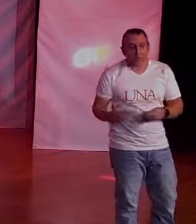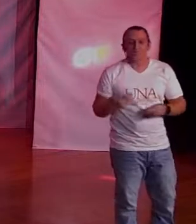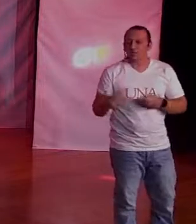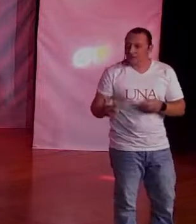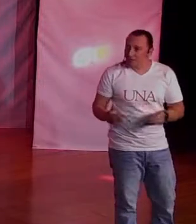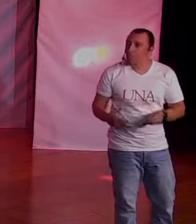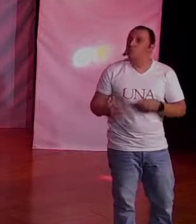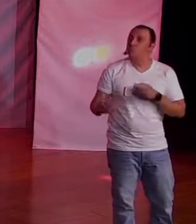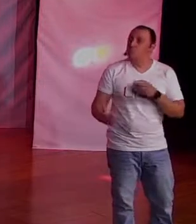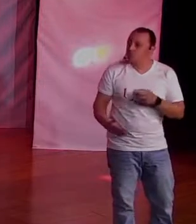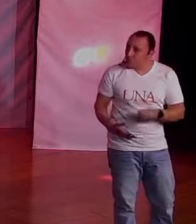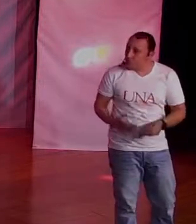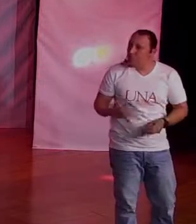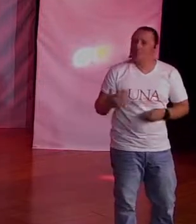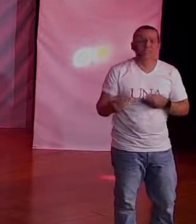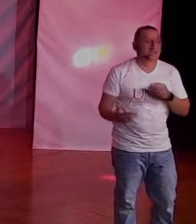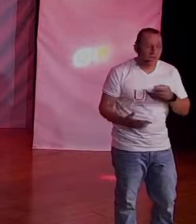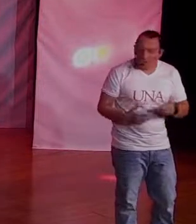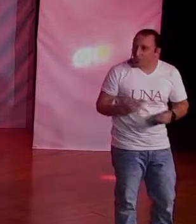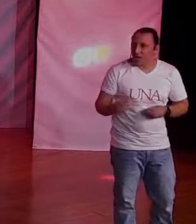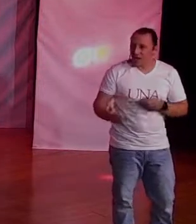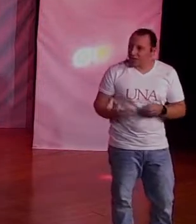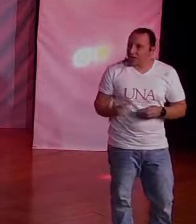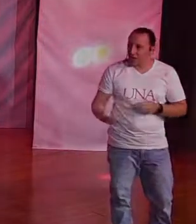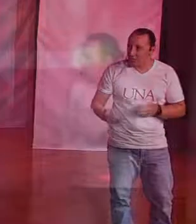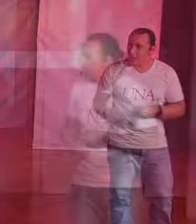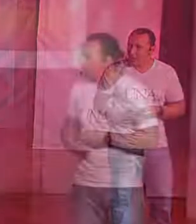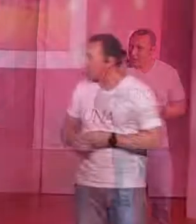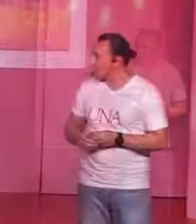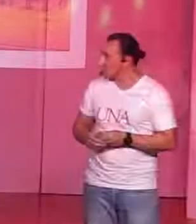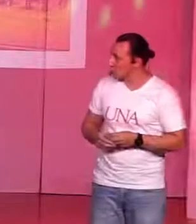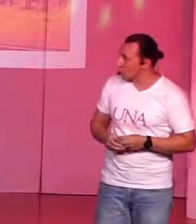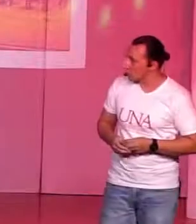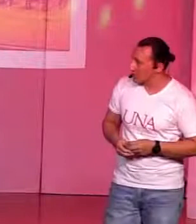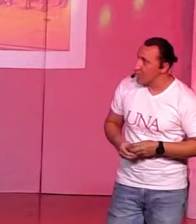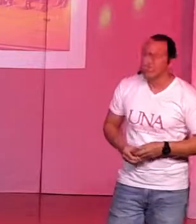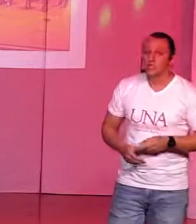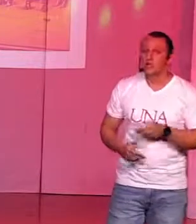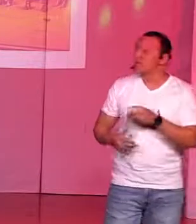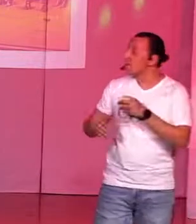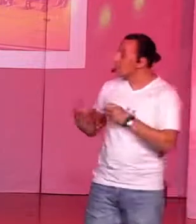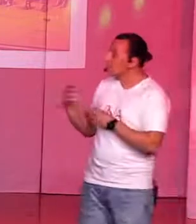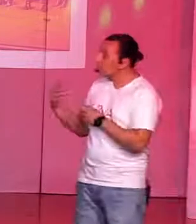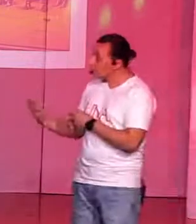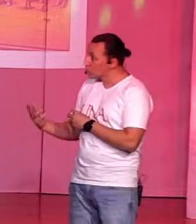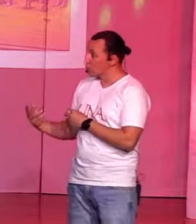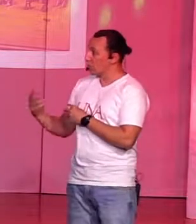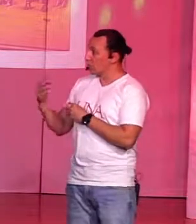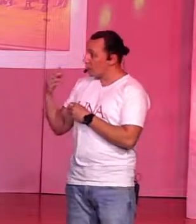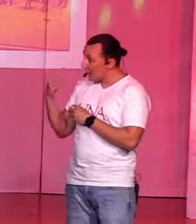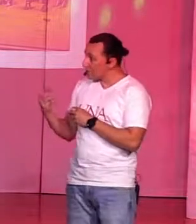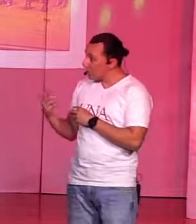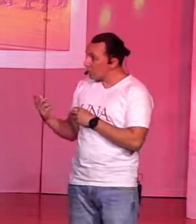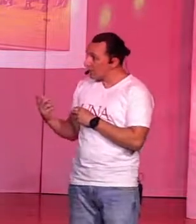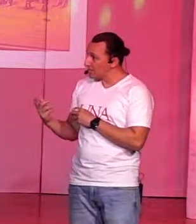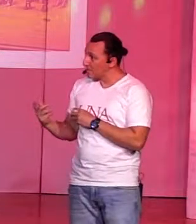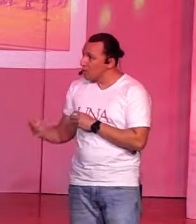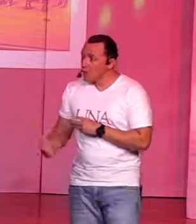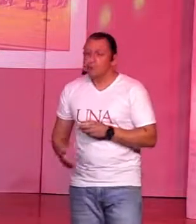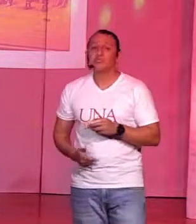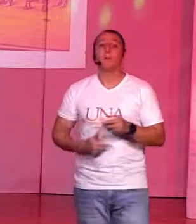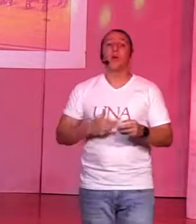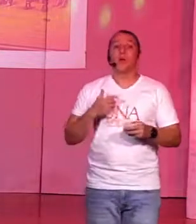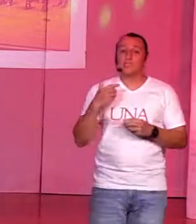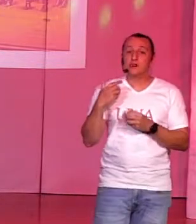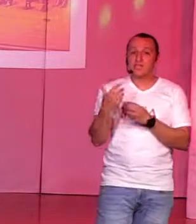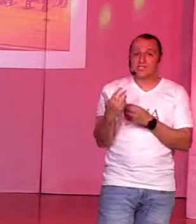hay personas que pierden cursos porque son muy difíciles, okay, por la carga académica, ¿verdad? Entre otras, okay, cosas. Entonces, si usted pierde un curso, ajá, más de dos veces,